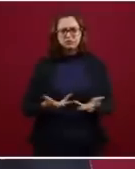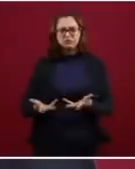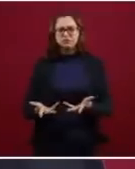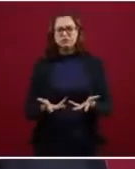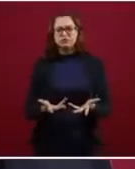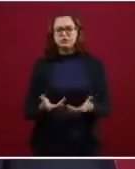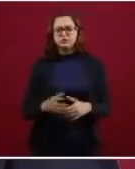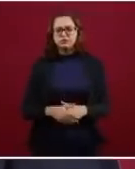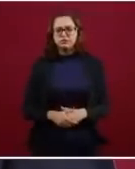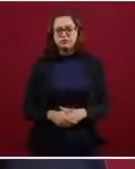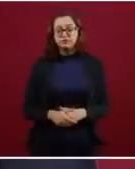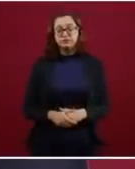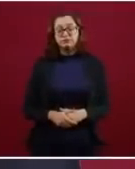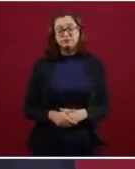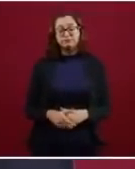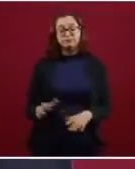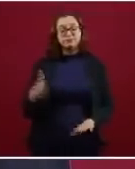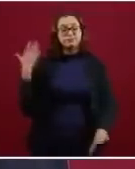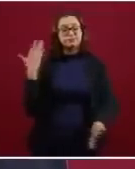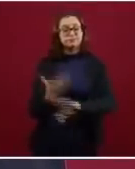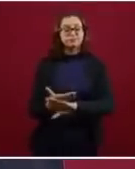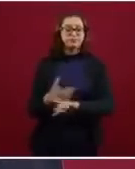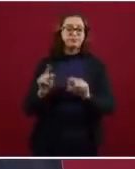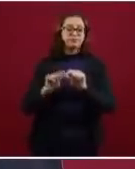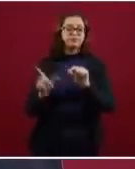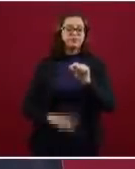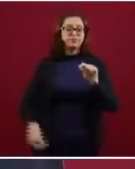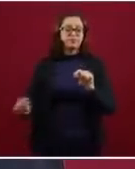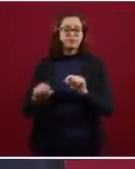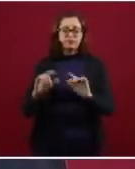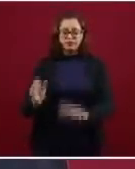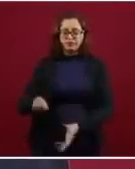a costa del erario,